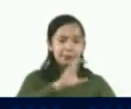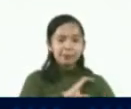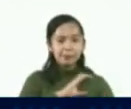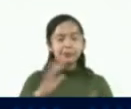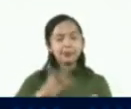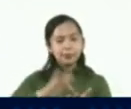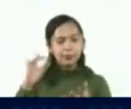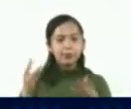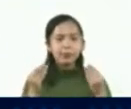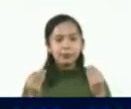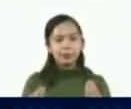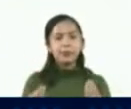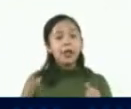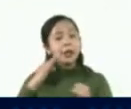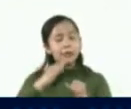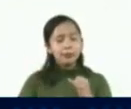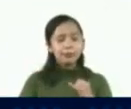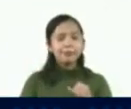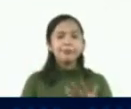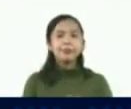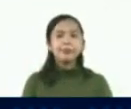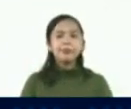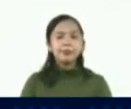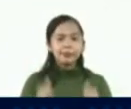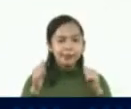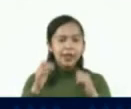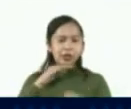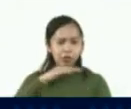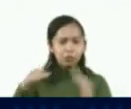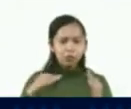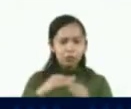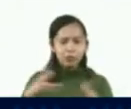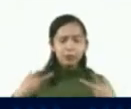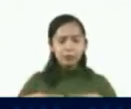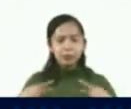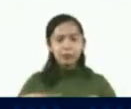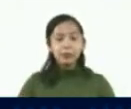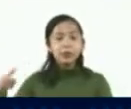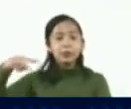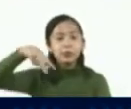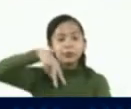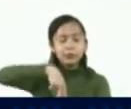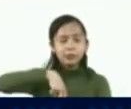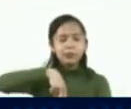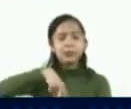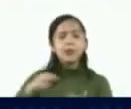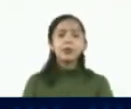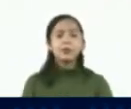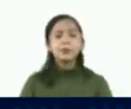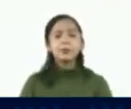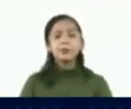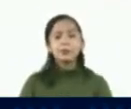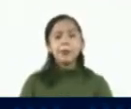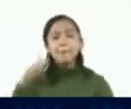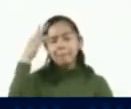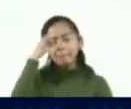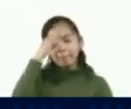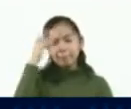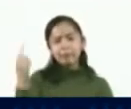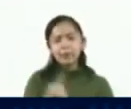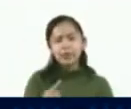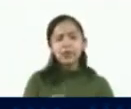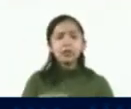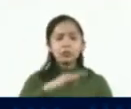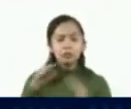actual administración de 250 notarías que existen en la Ciudad de México, 13 eran notarías acéfalas y a la